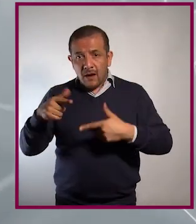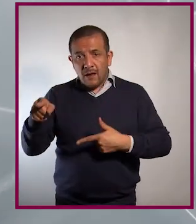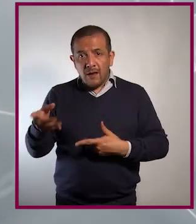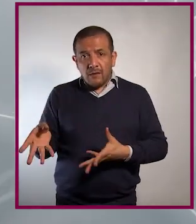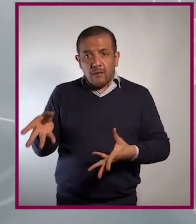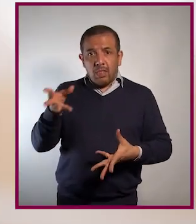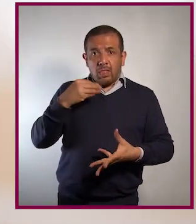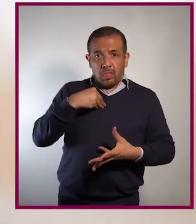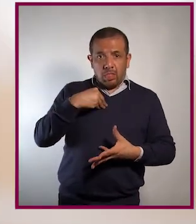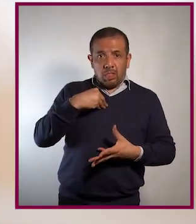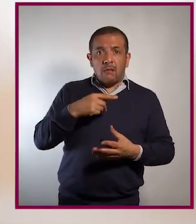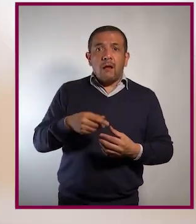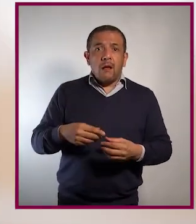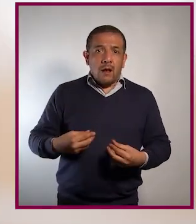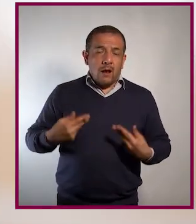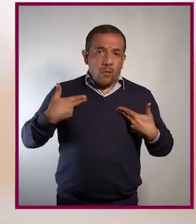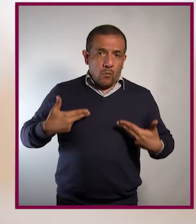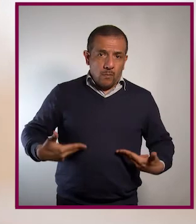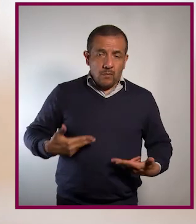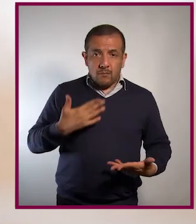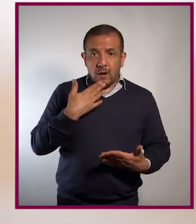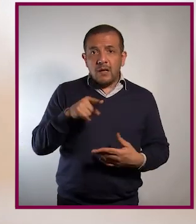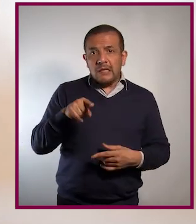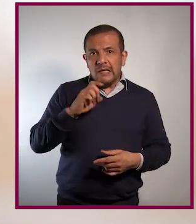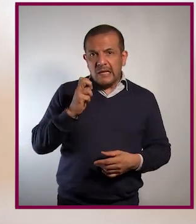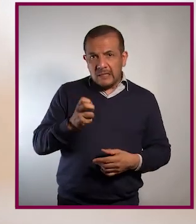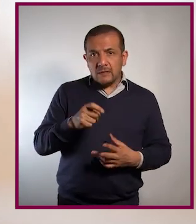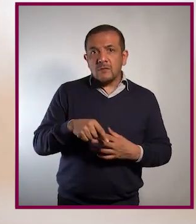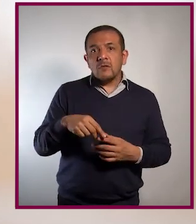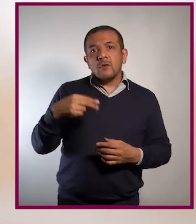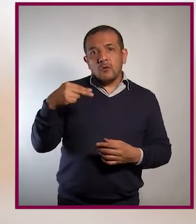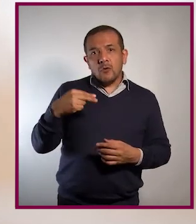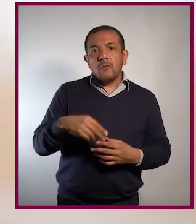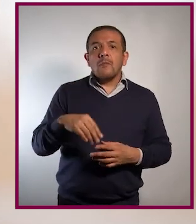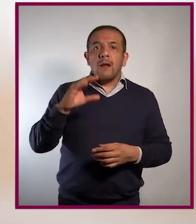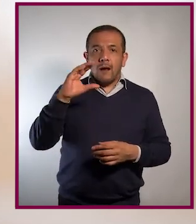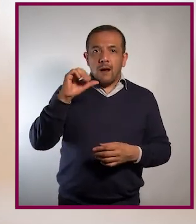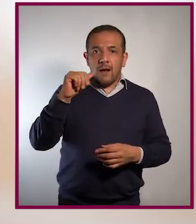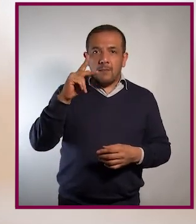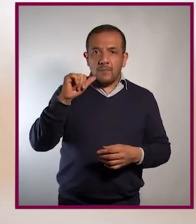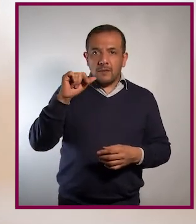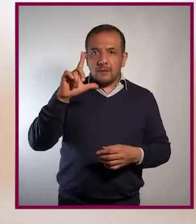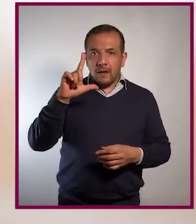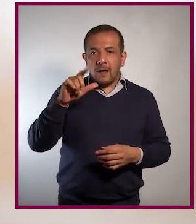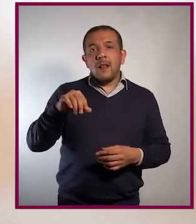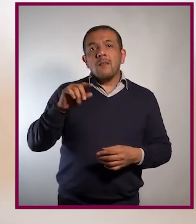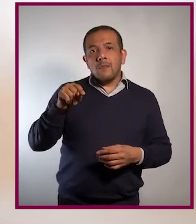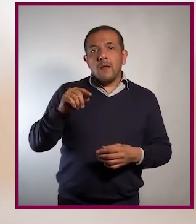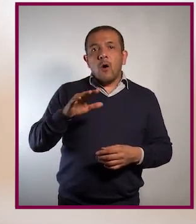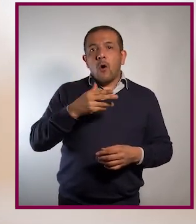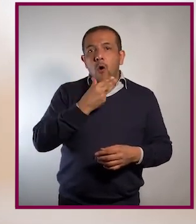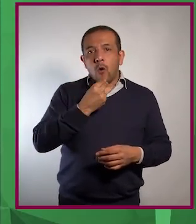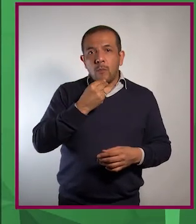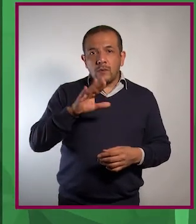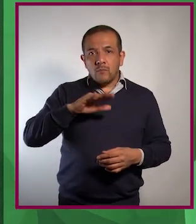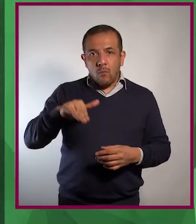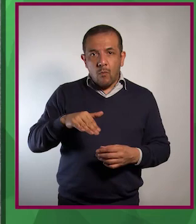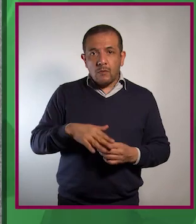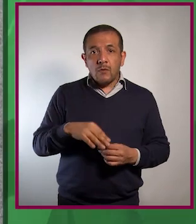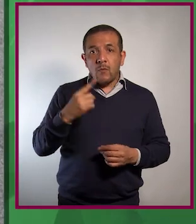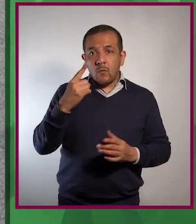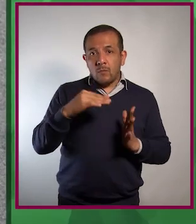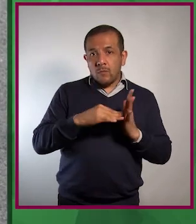transmitían la enfermedad. Fue bautizada entonces como el capitán de todos los hombres de la muerte.